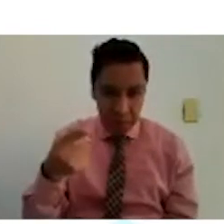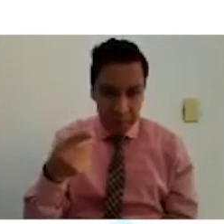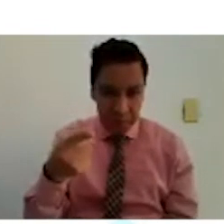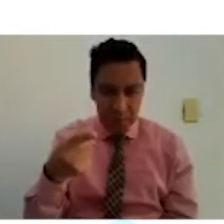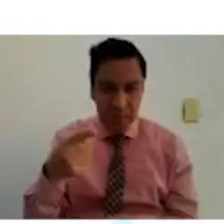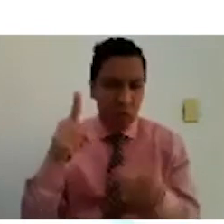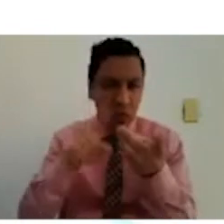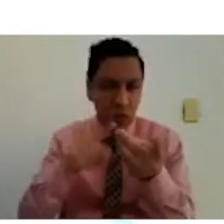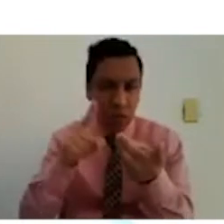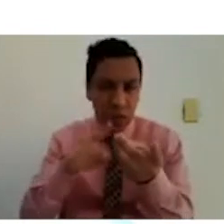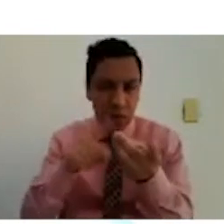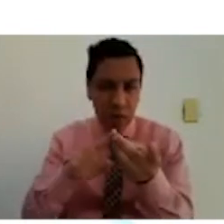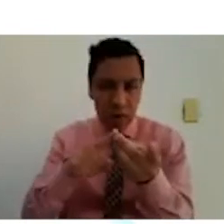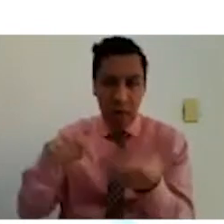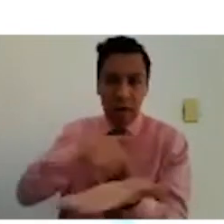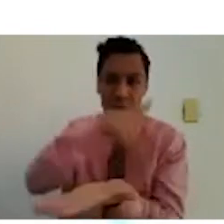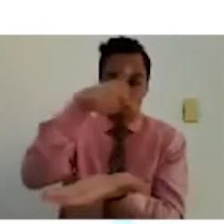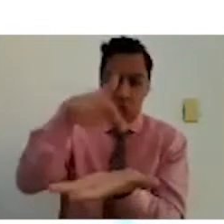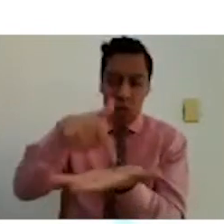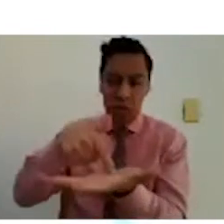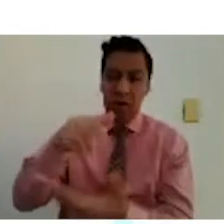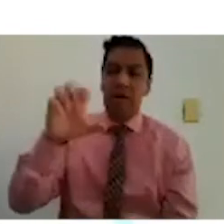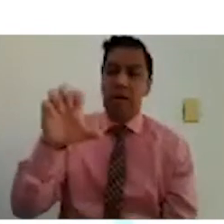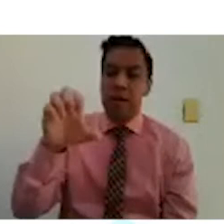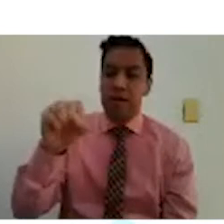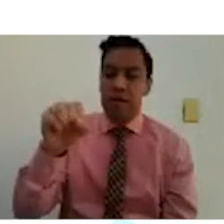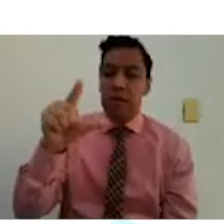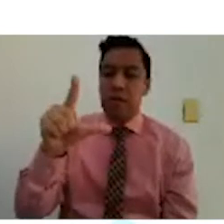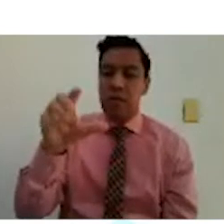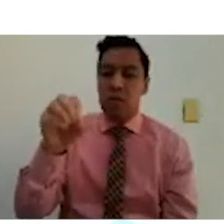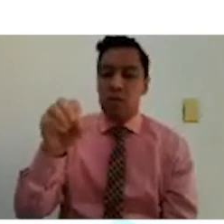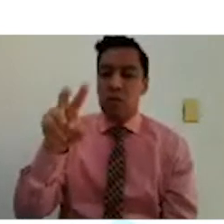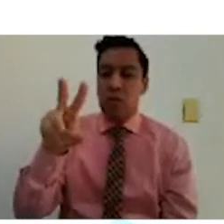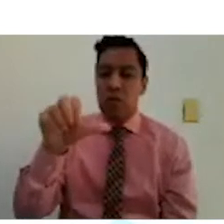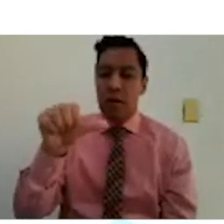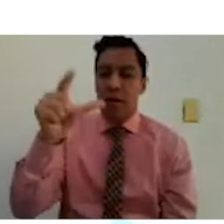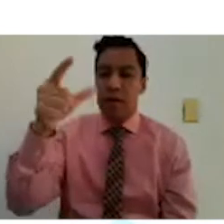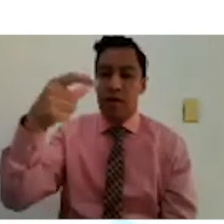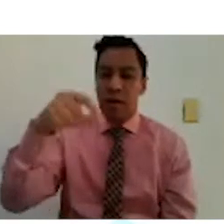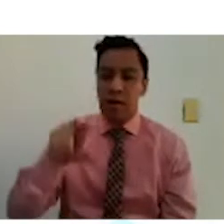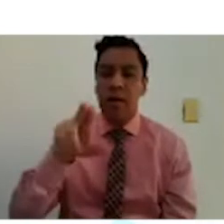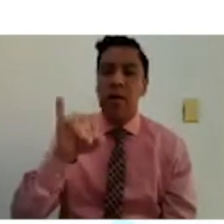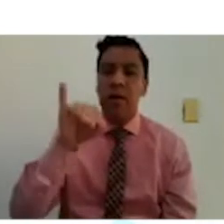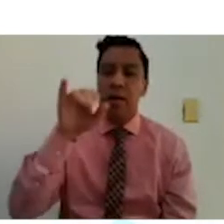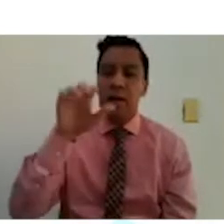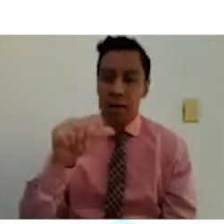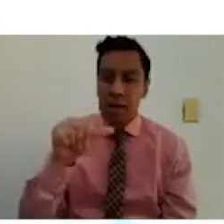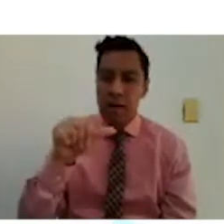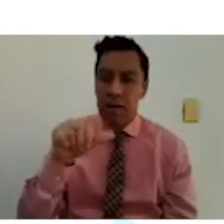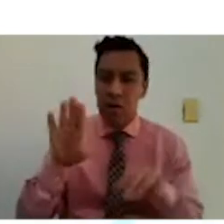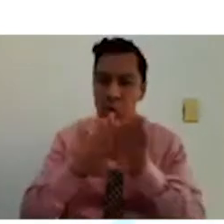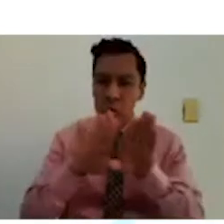situado en la actual Eslovaquia, al sur de la República Checa. Ahí utilizaron tomas hechas cuadro por